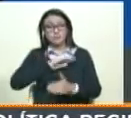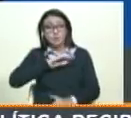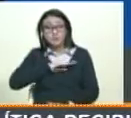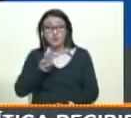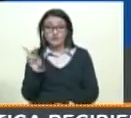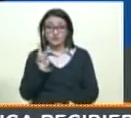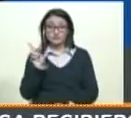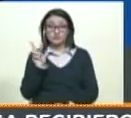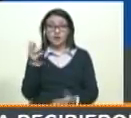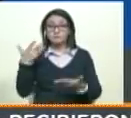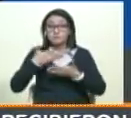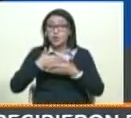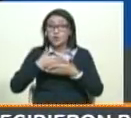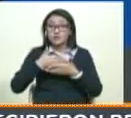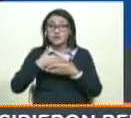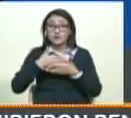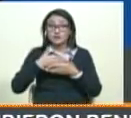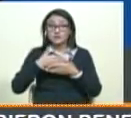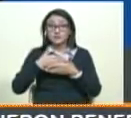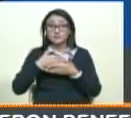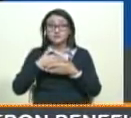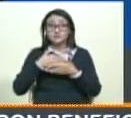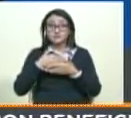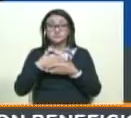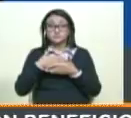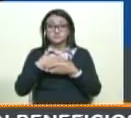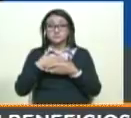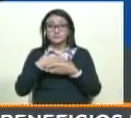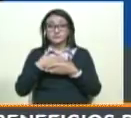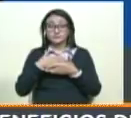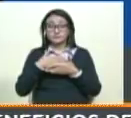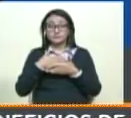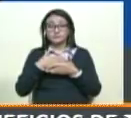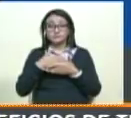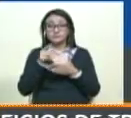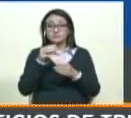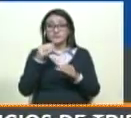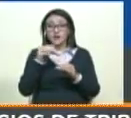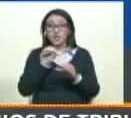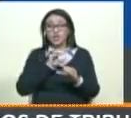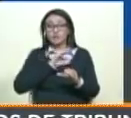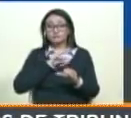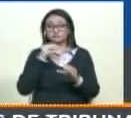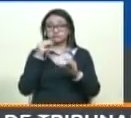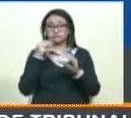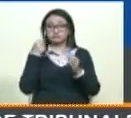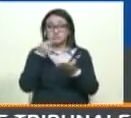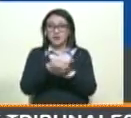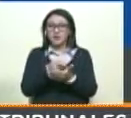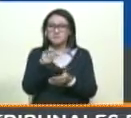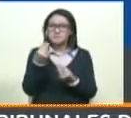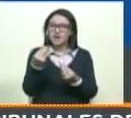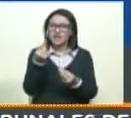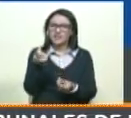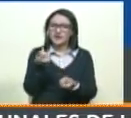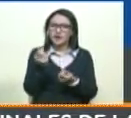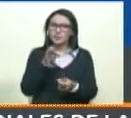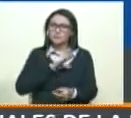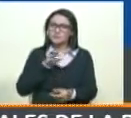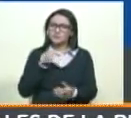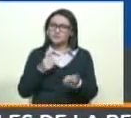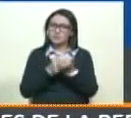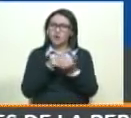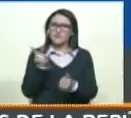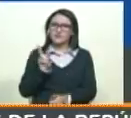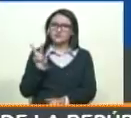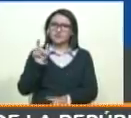Venezuela bloqueados en una intermediaria financiera que se llama Euroclear en Bruselas, ¿para qué es ese dinero sino para los venezolanos